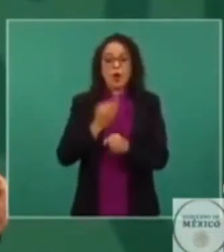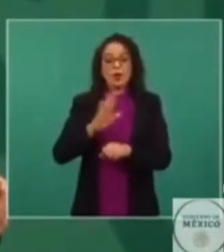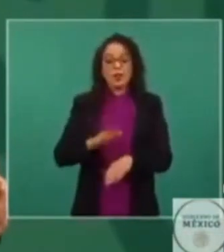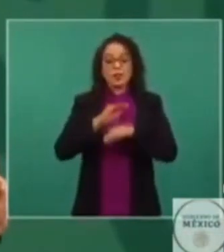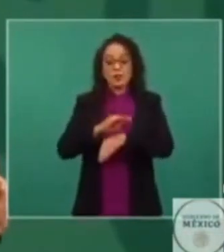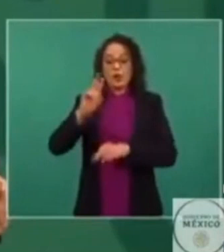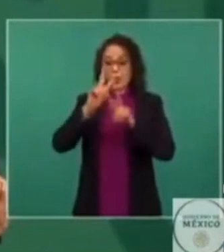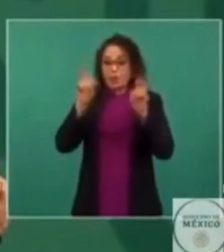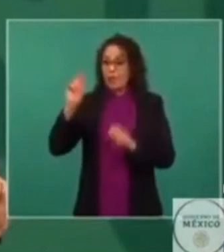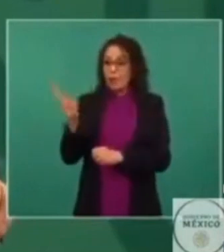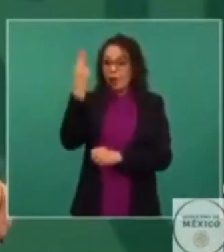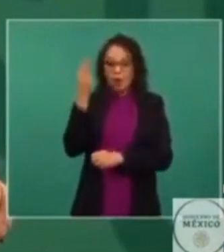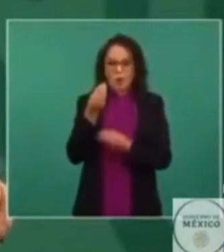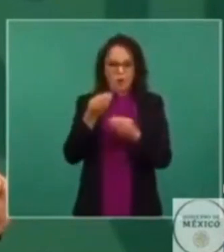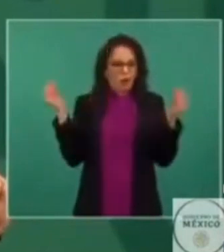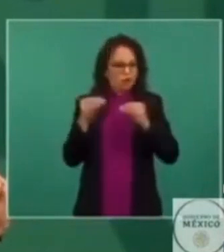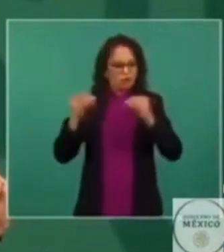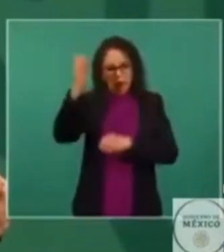UNAM, los